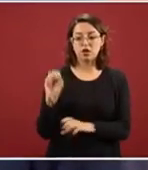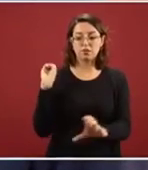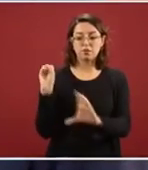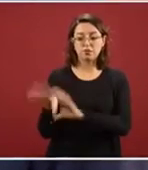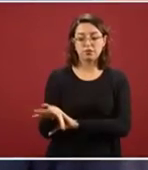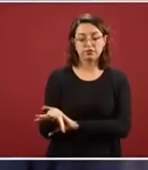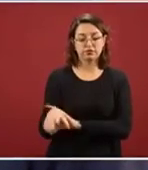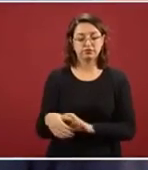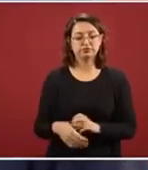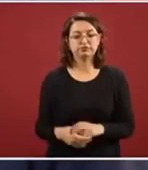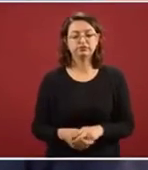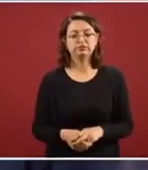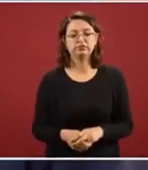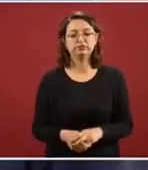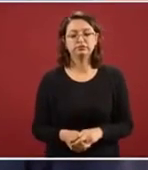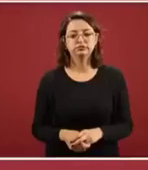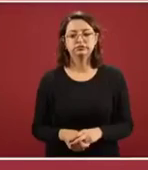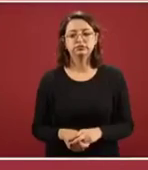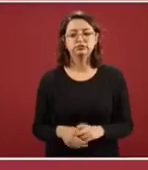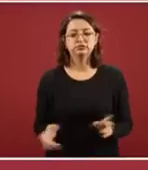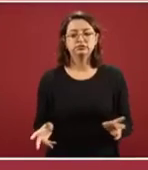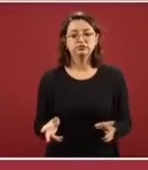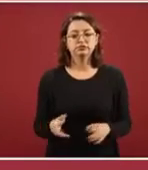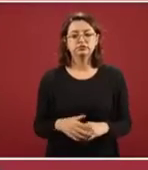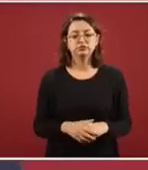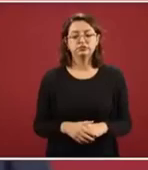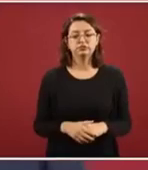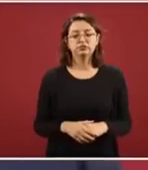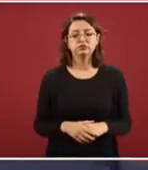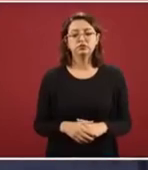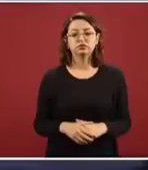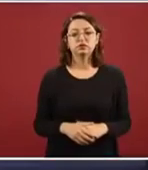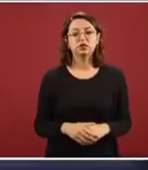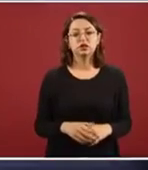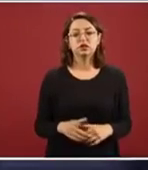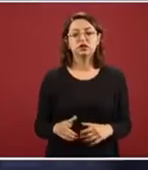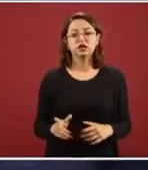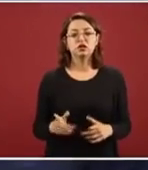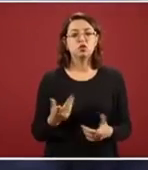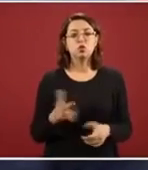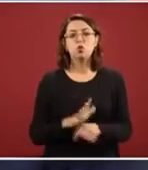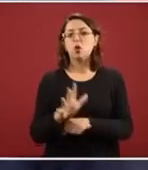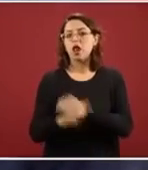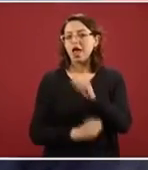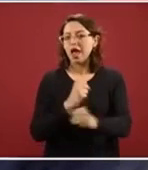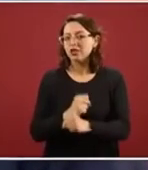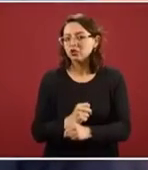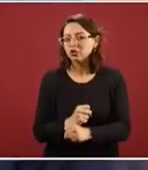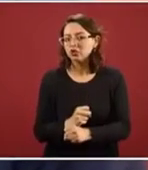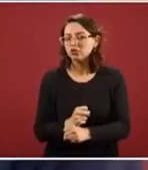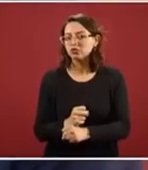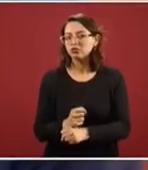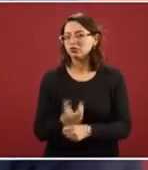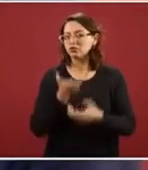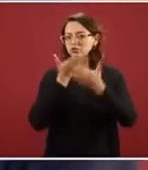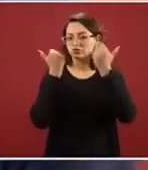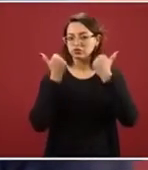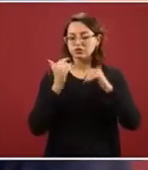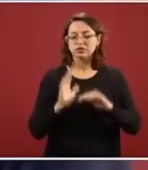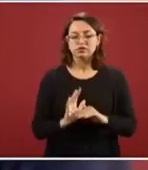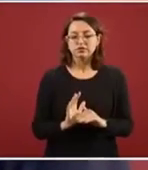García Luna. Eso es lo que sabemos. No tengo el dato del año. No tengo el dato. Bueno,